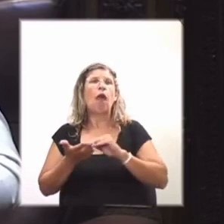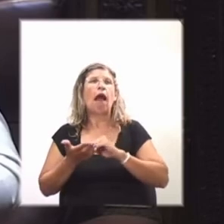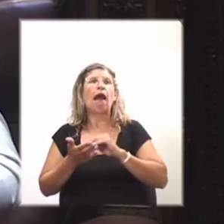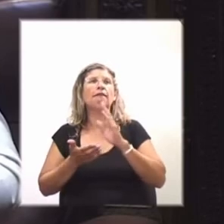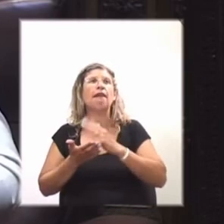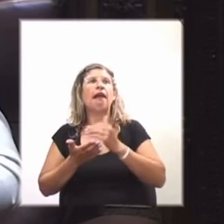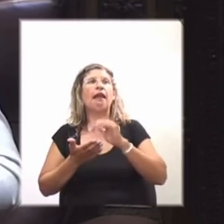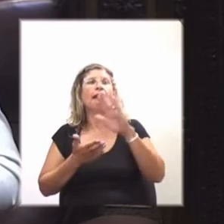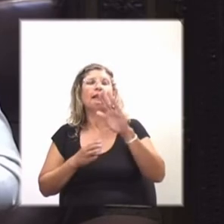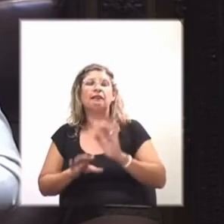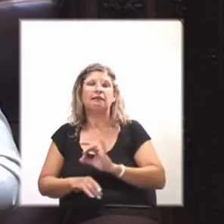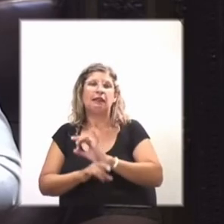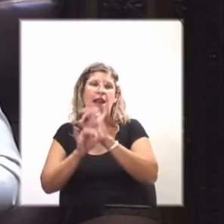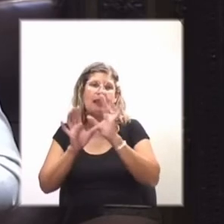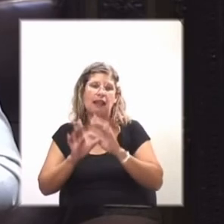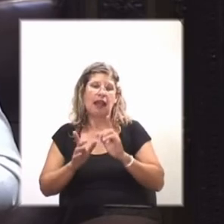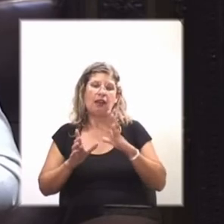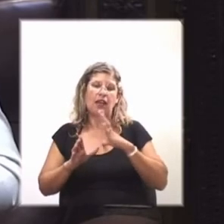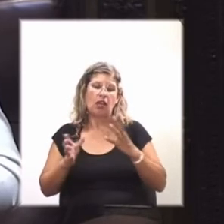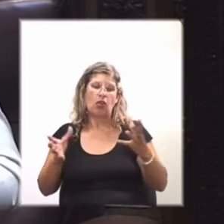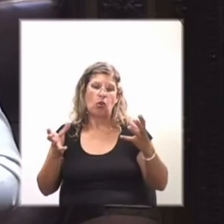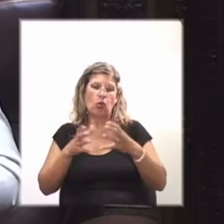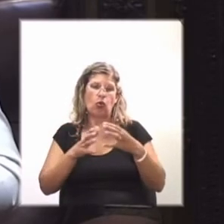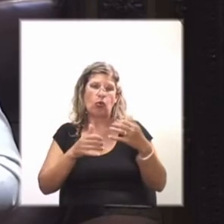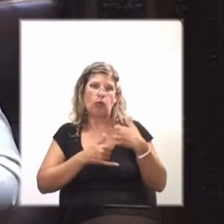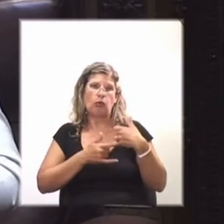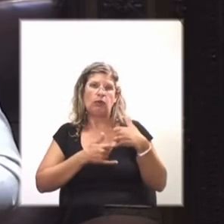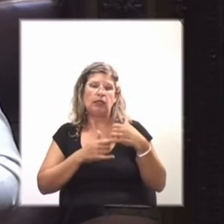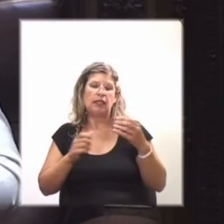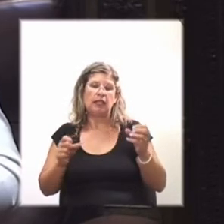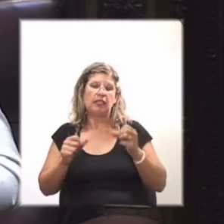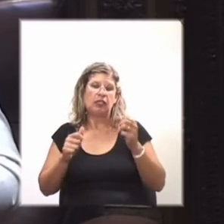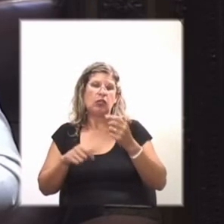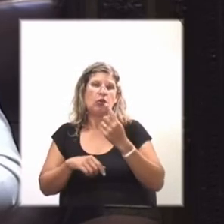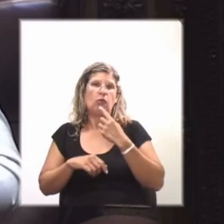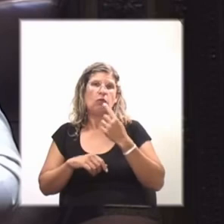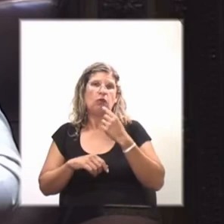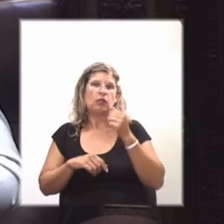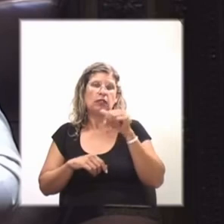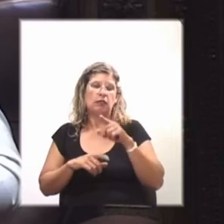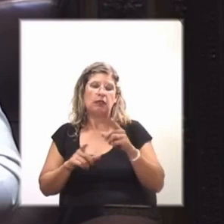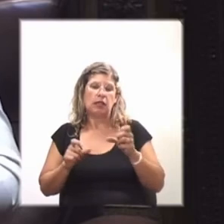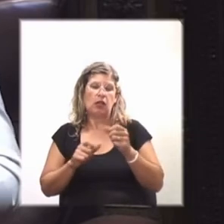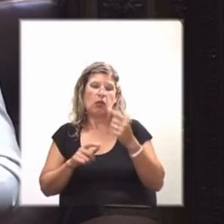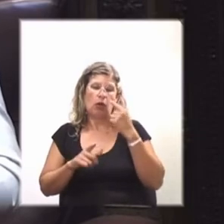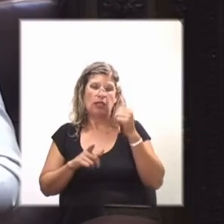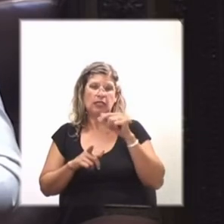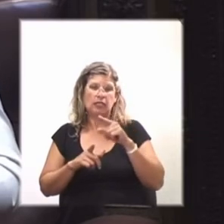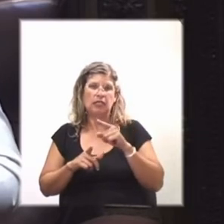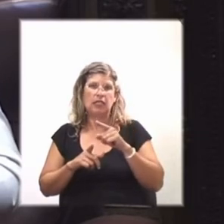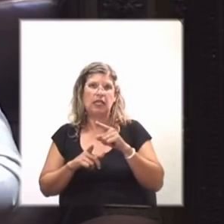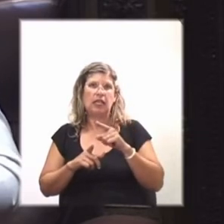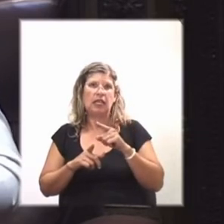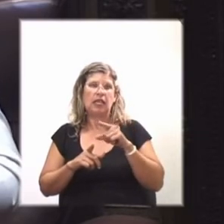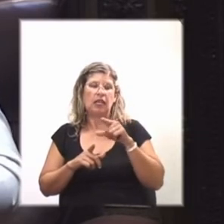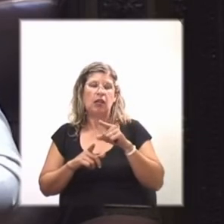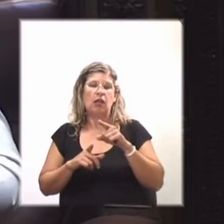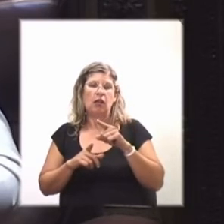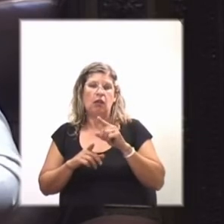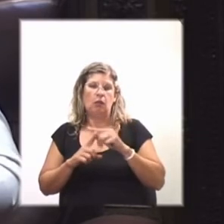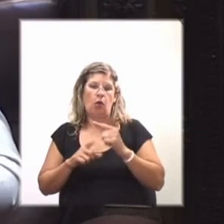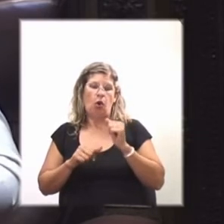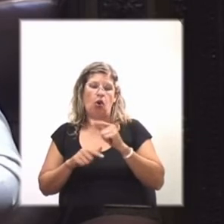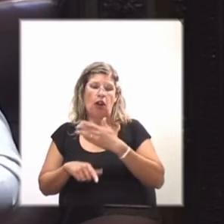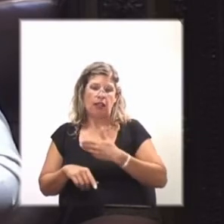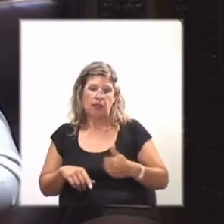es muy claro que hay un grupo militar que está haciendo política y lo hace a costa de la autoridad presidencial. Se